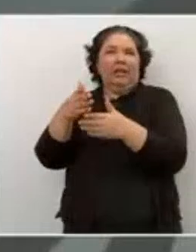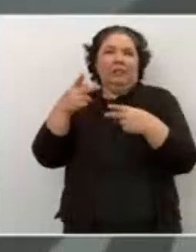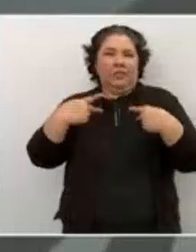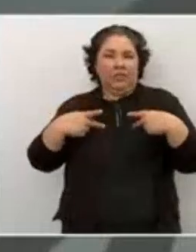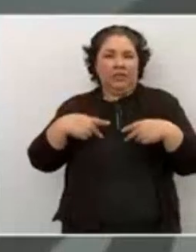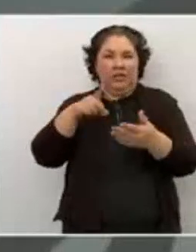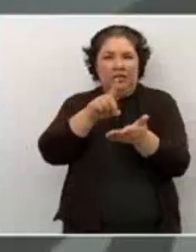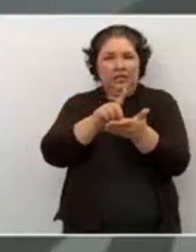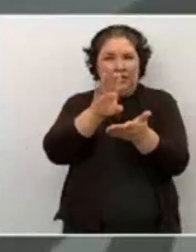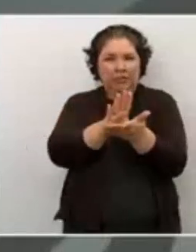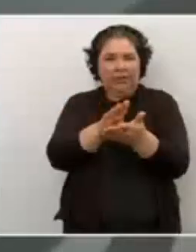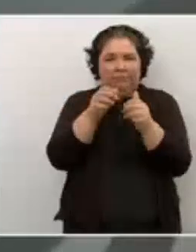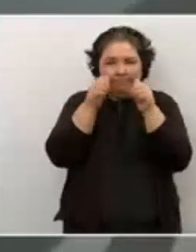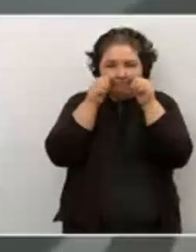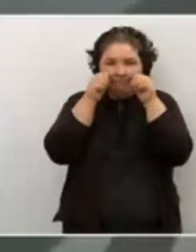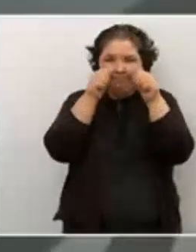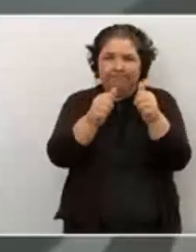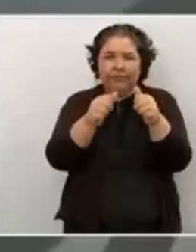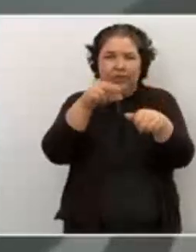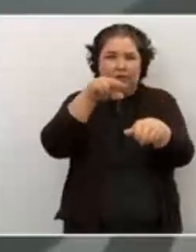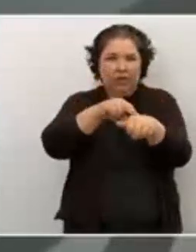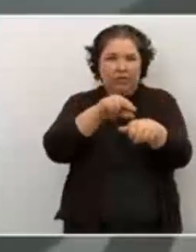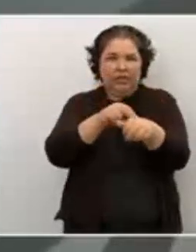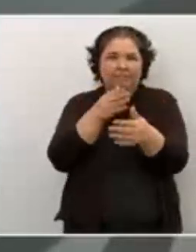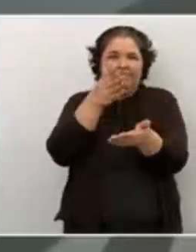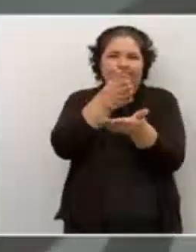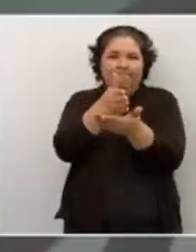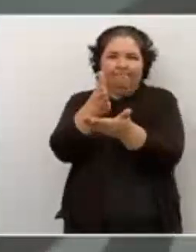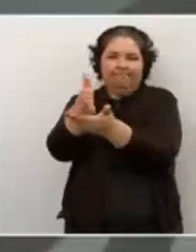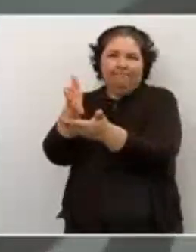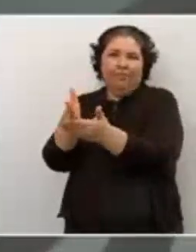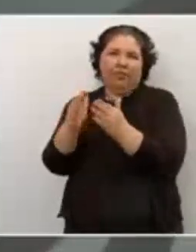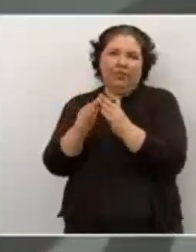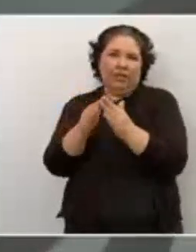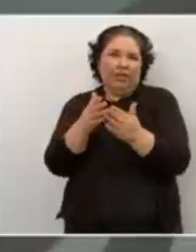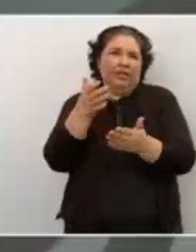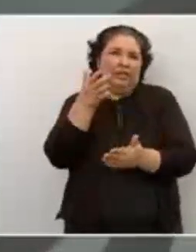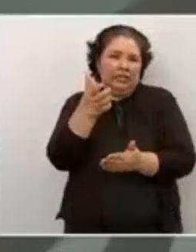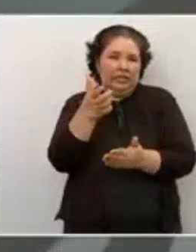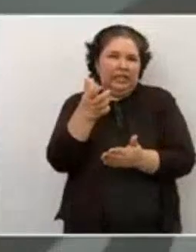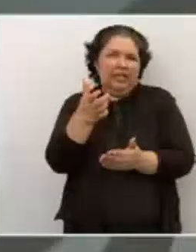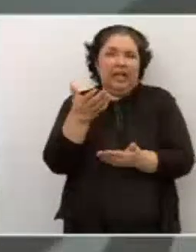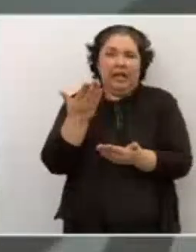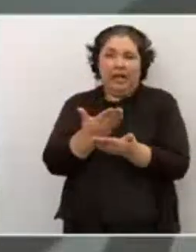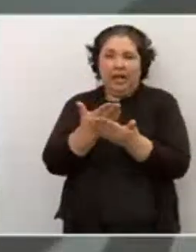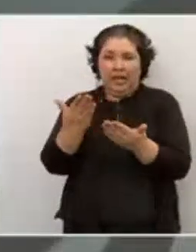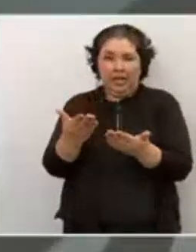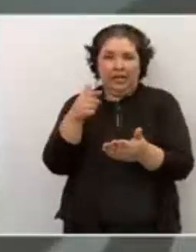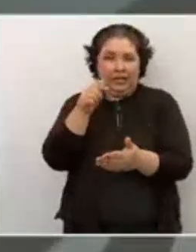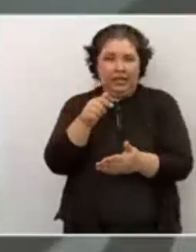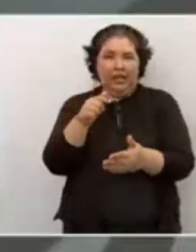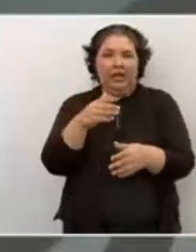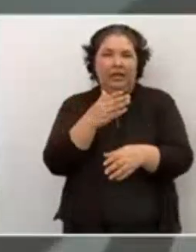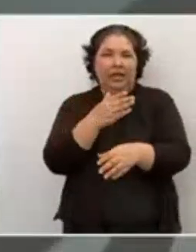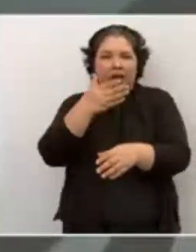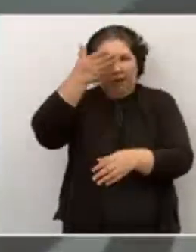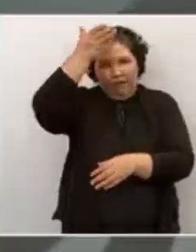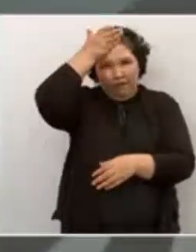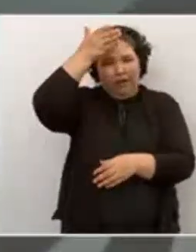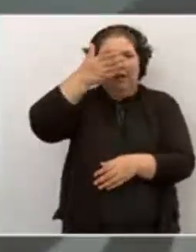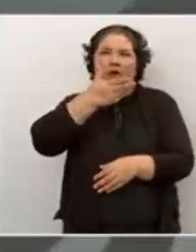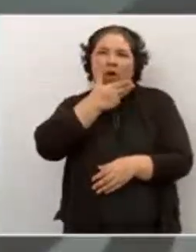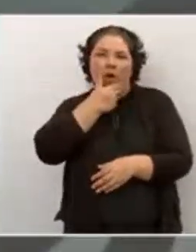a darles atención médica en su domicilio. Aquí nos acompañan nuestras enfermeras, enfermeros,